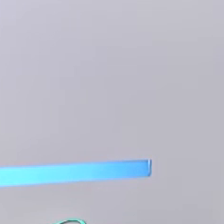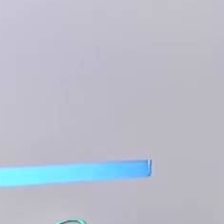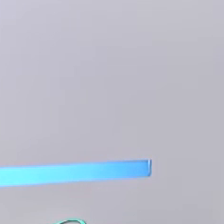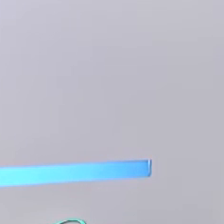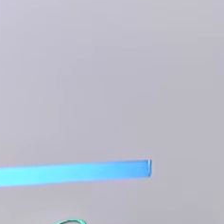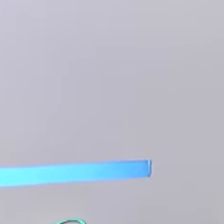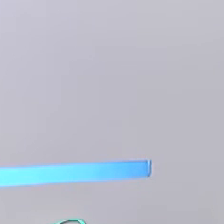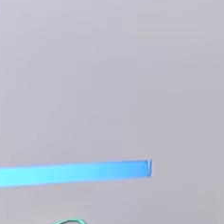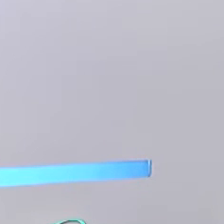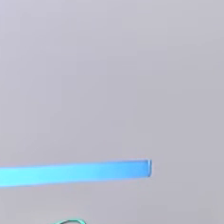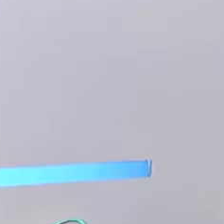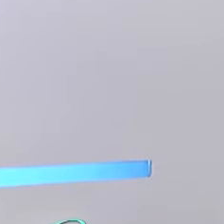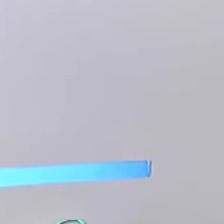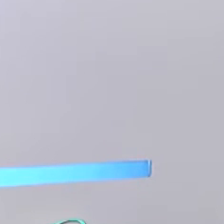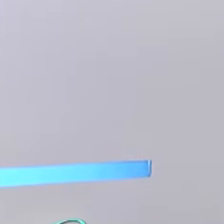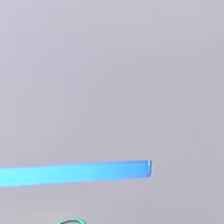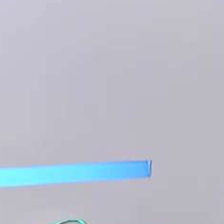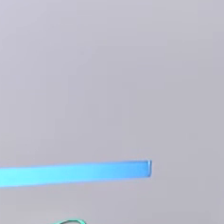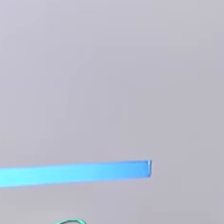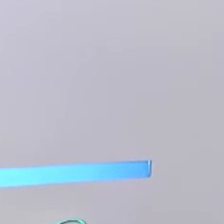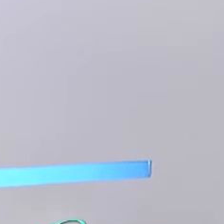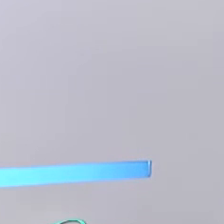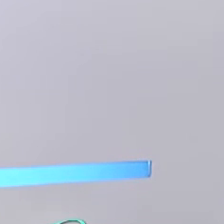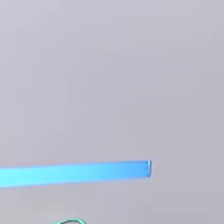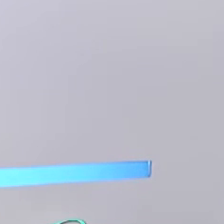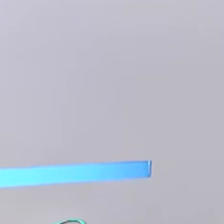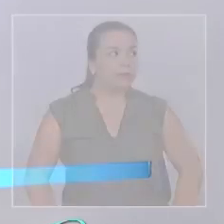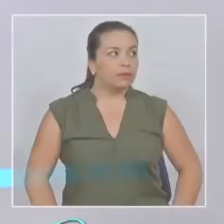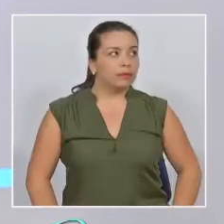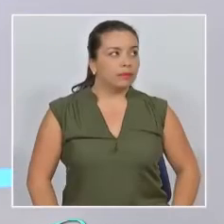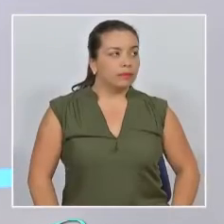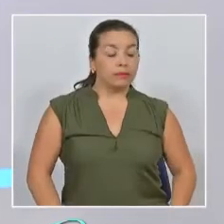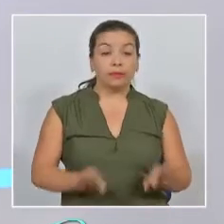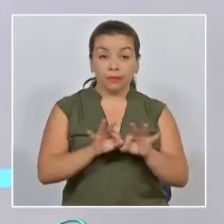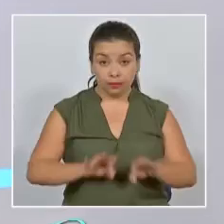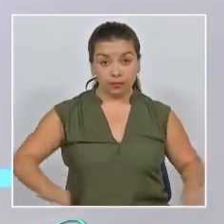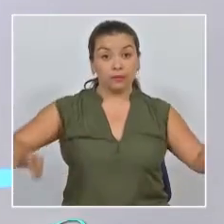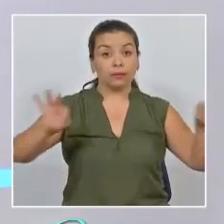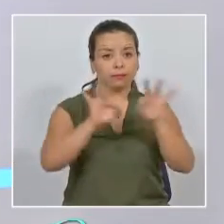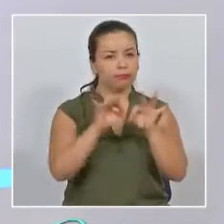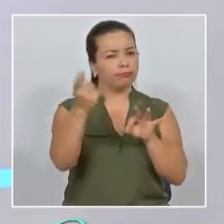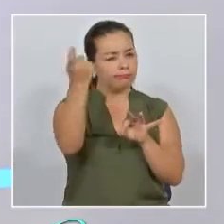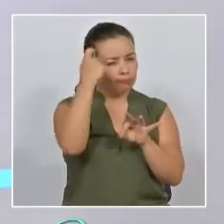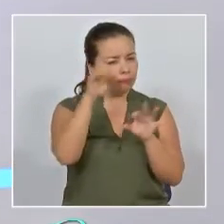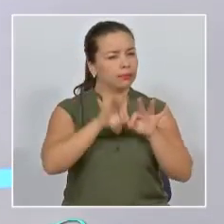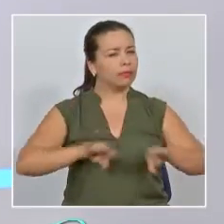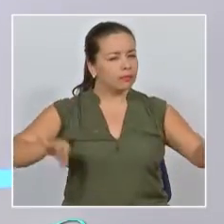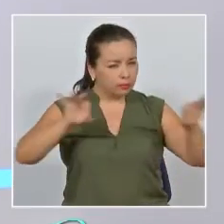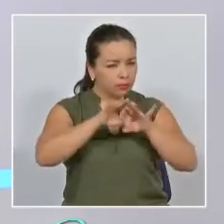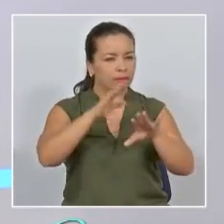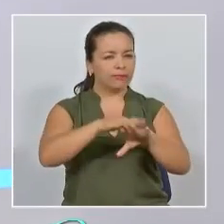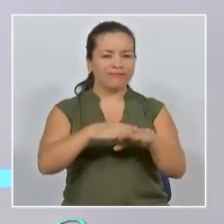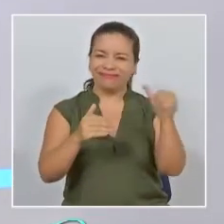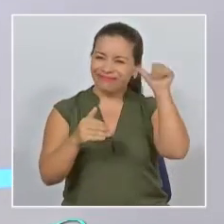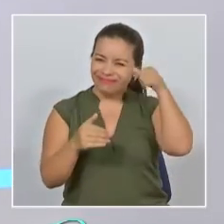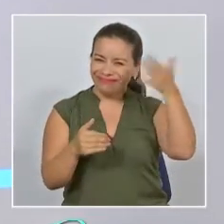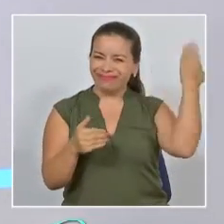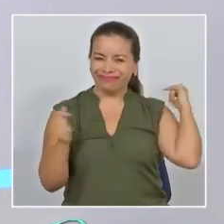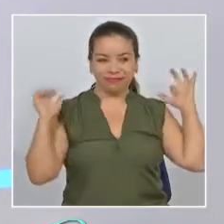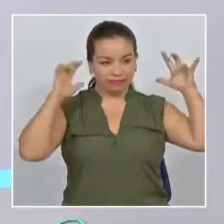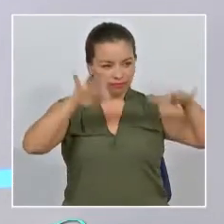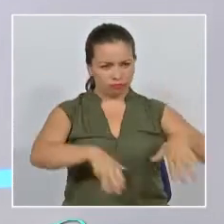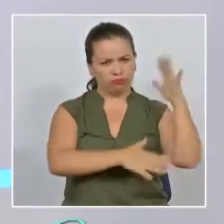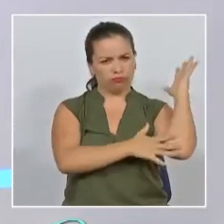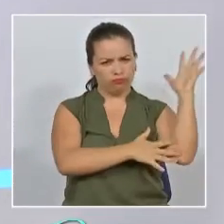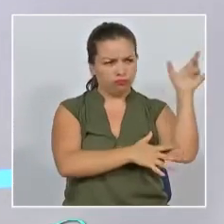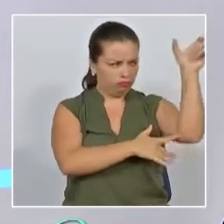materna. Y esto es muy importante que lo tengamos muy presente. Entonces, alguna vez estábamos en un congreso, unas conferencias, y